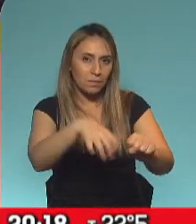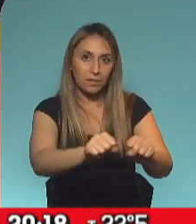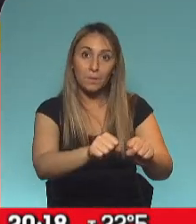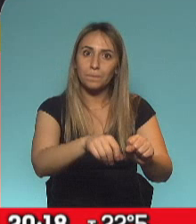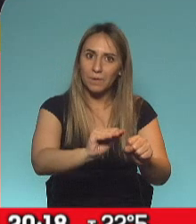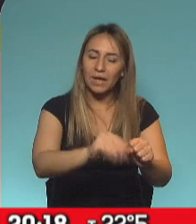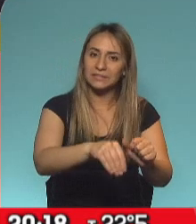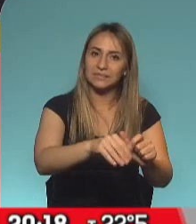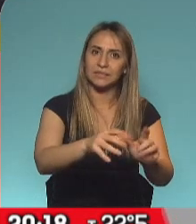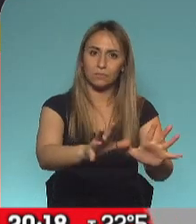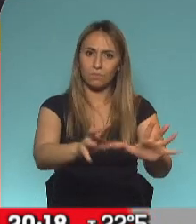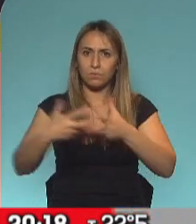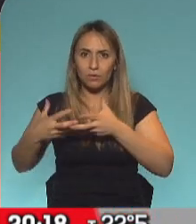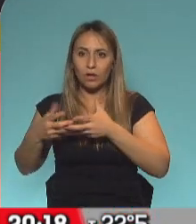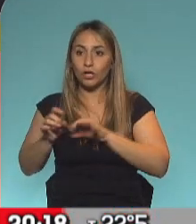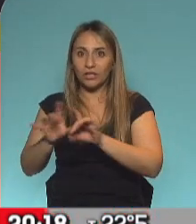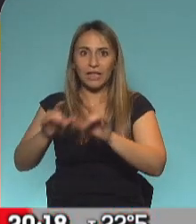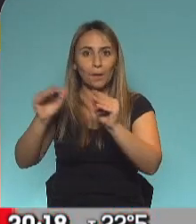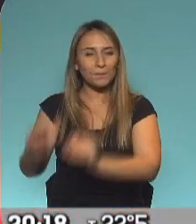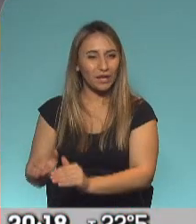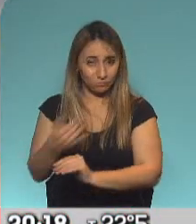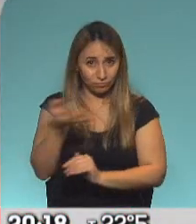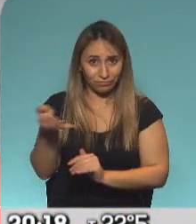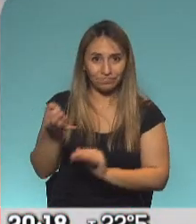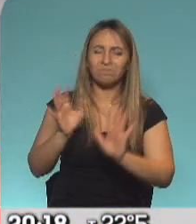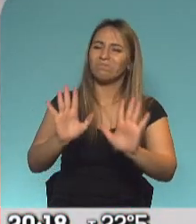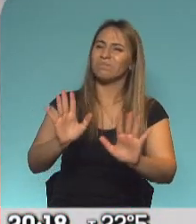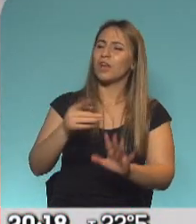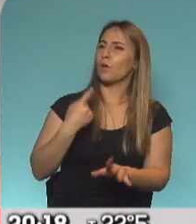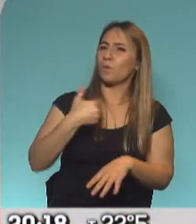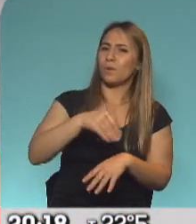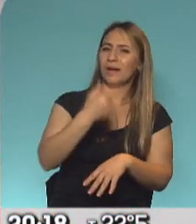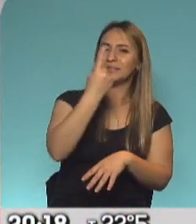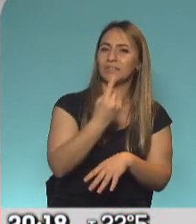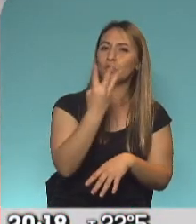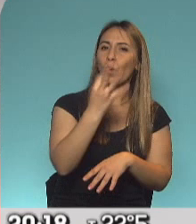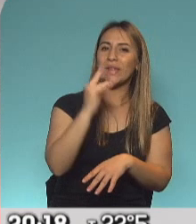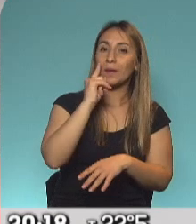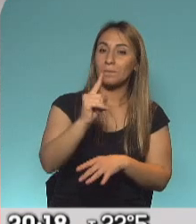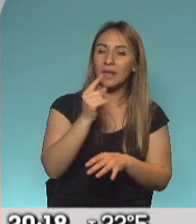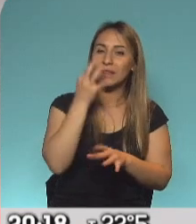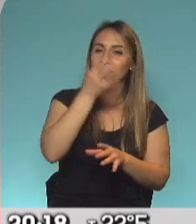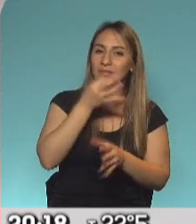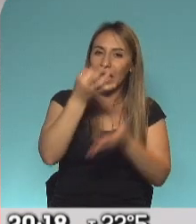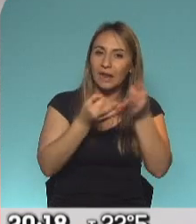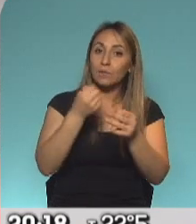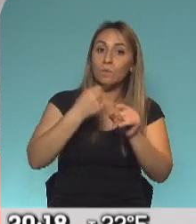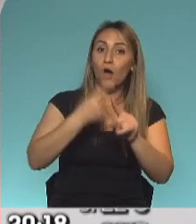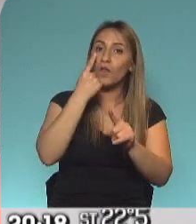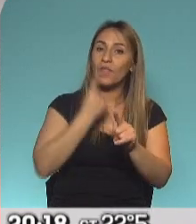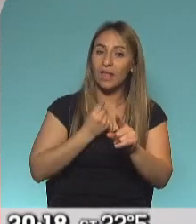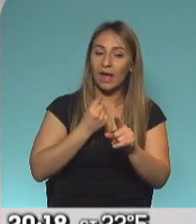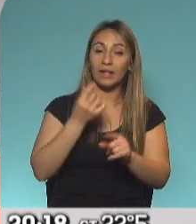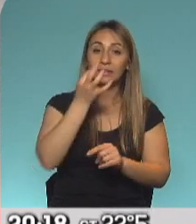Mira, hoy nosotros estamos acercándonos a casi 40.000 testeos por día, y lo que se testea es al